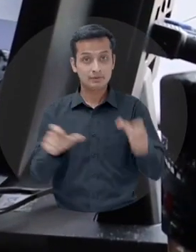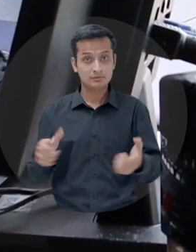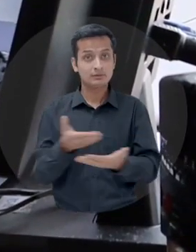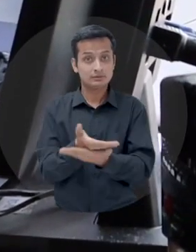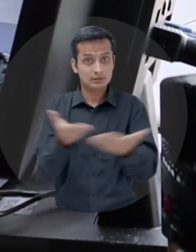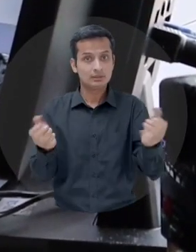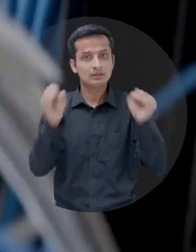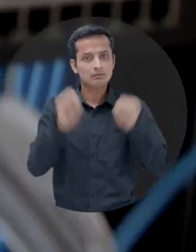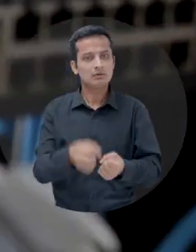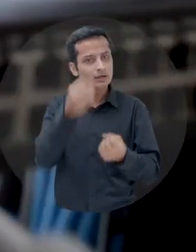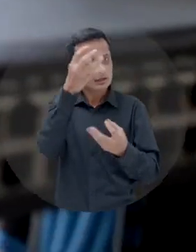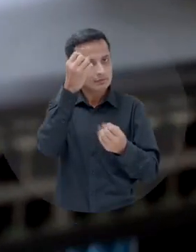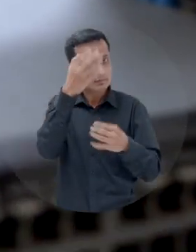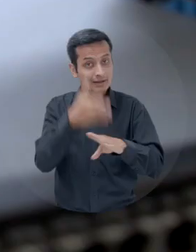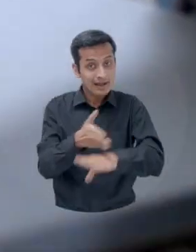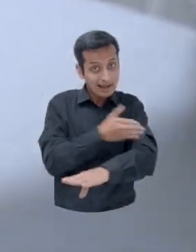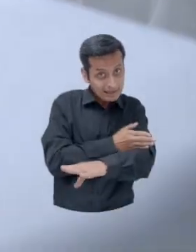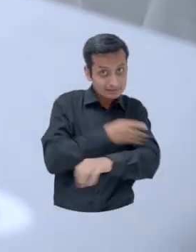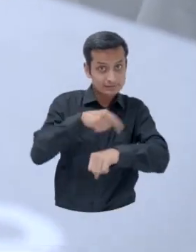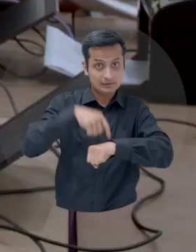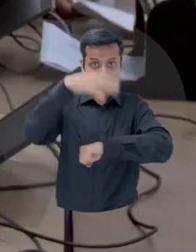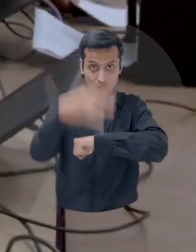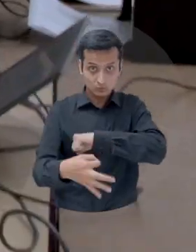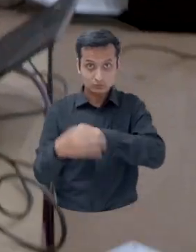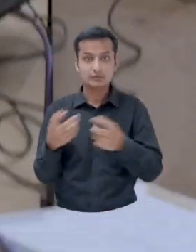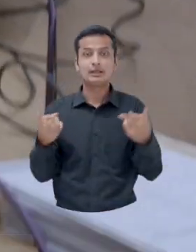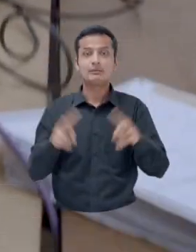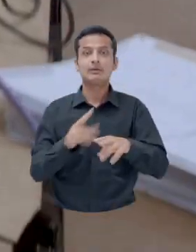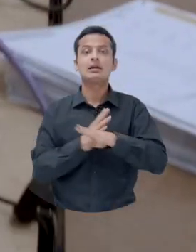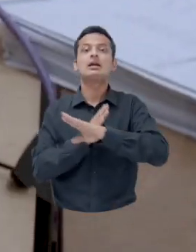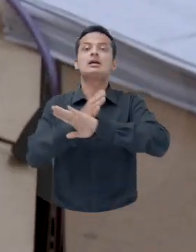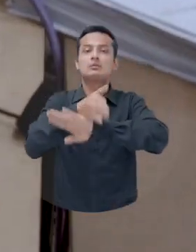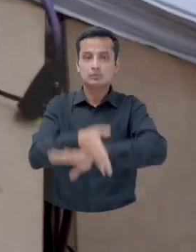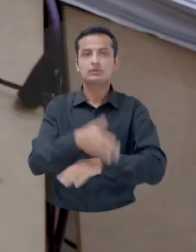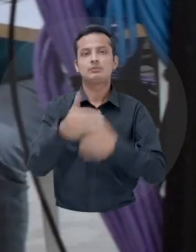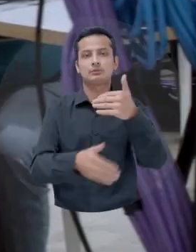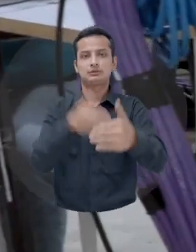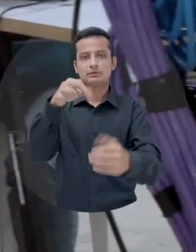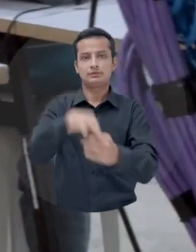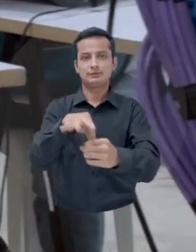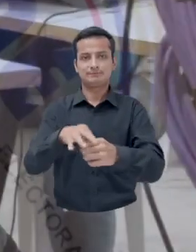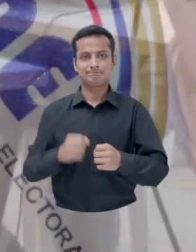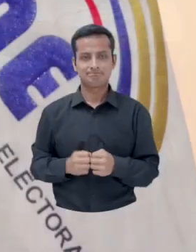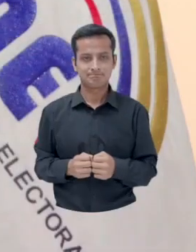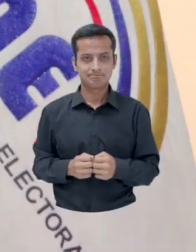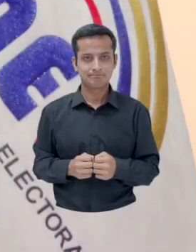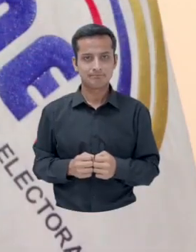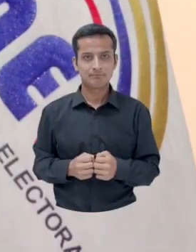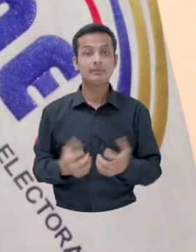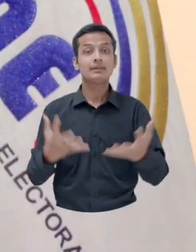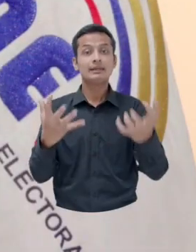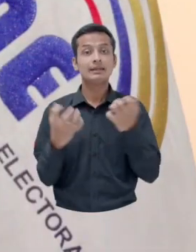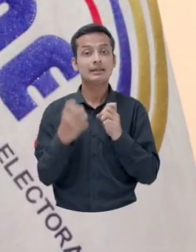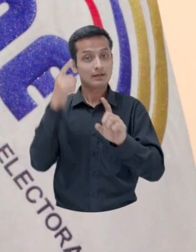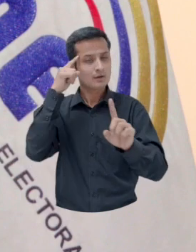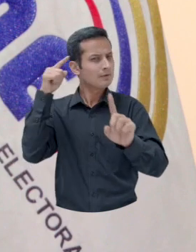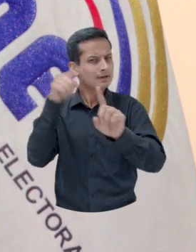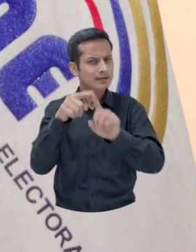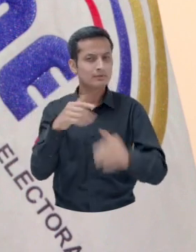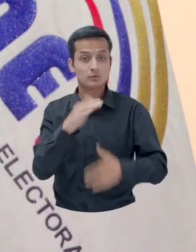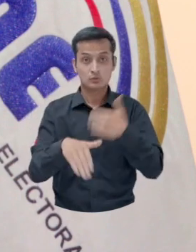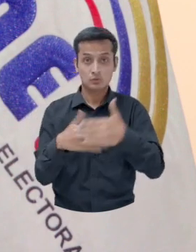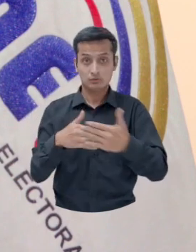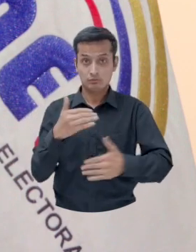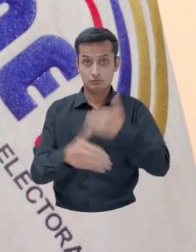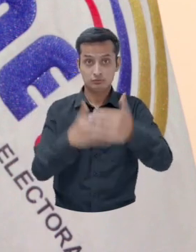a la ciudadanía mantenerse informada antes, durante y después del proceso electoral. Con el objetivo de garantizar